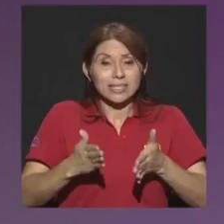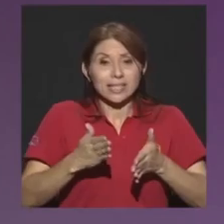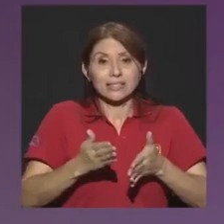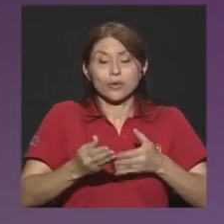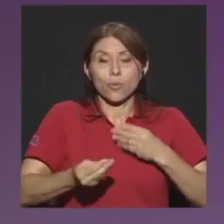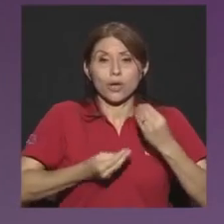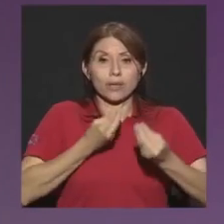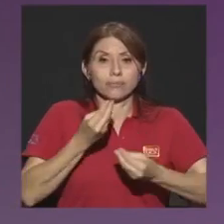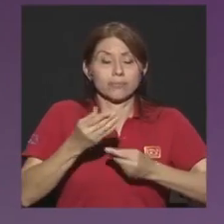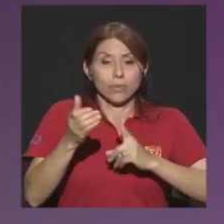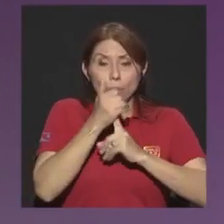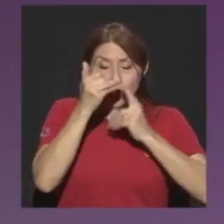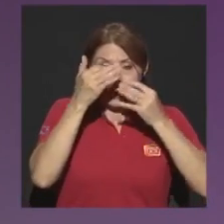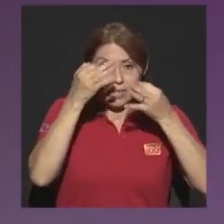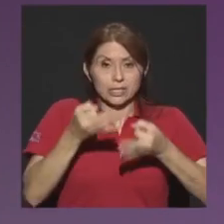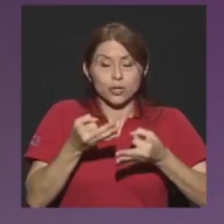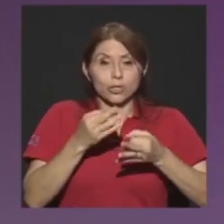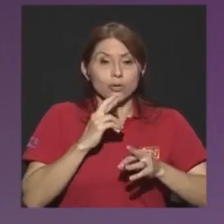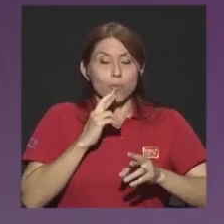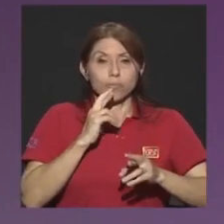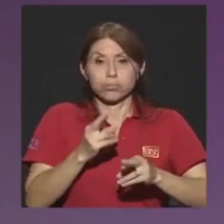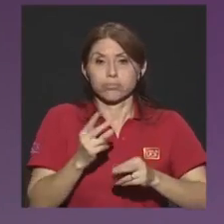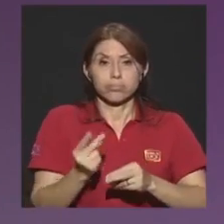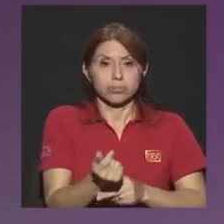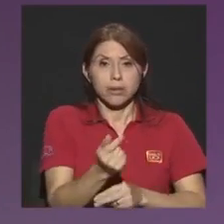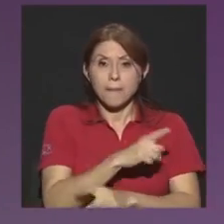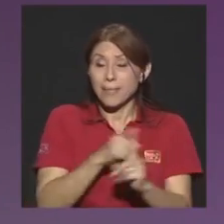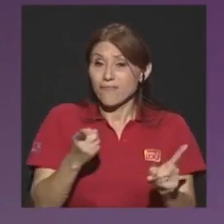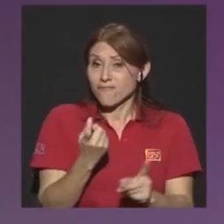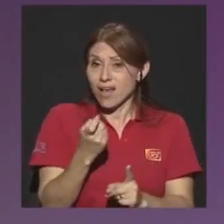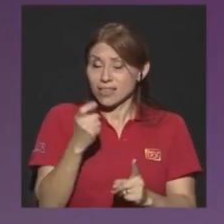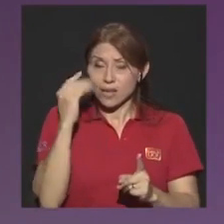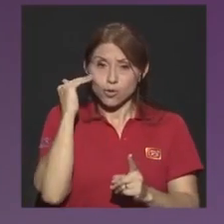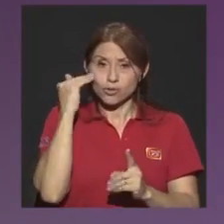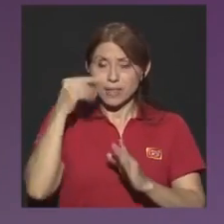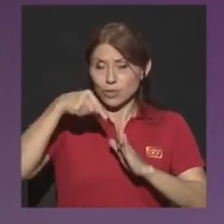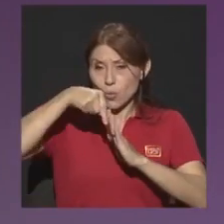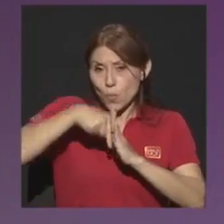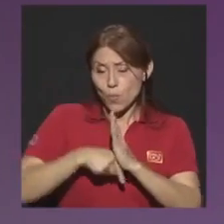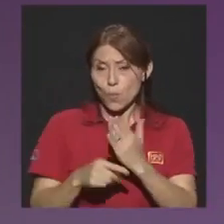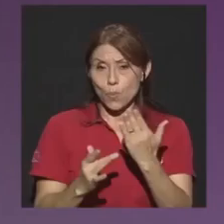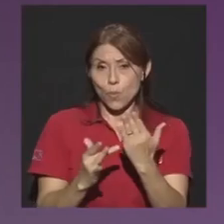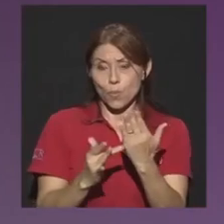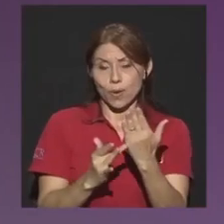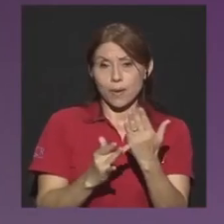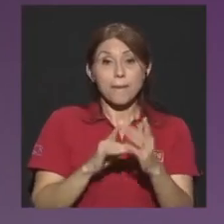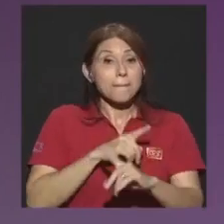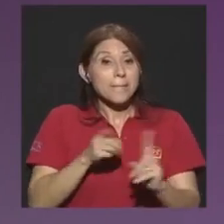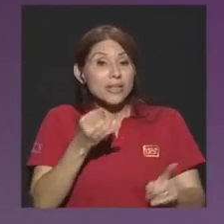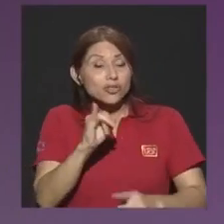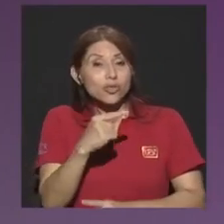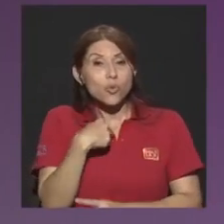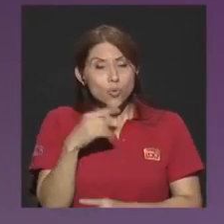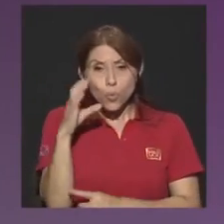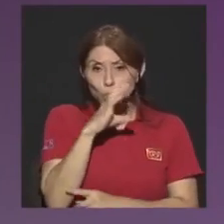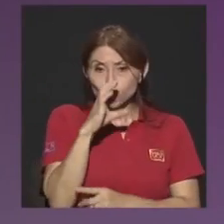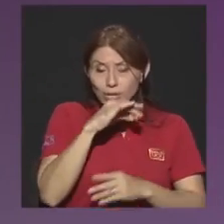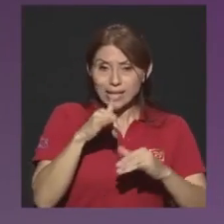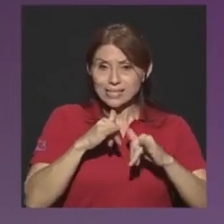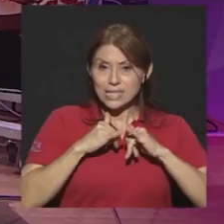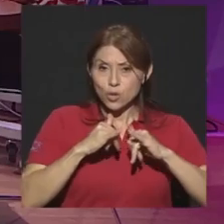tener conocimiento técnico profundo, confundiendo y buscando sinónimos, es donde hay a